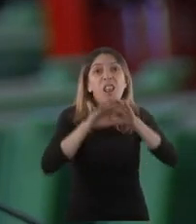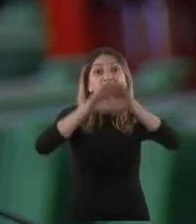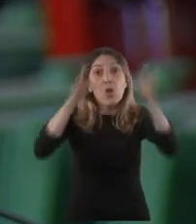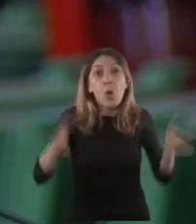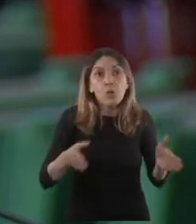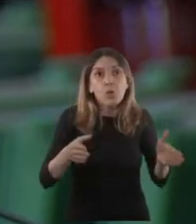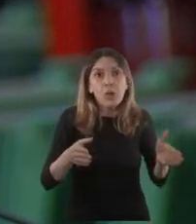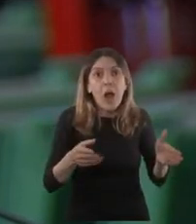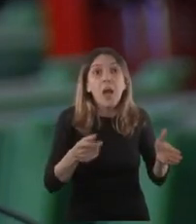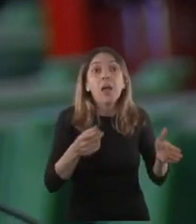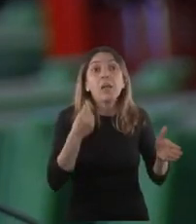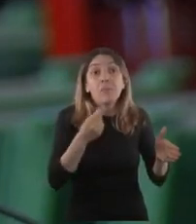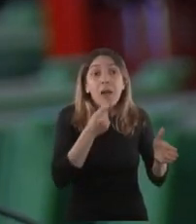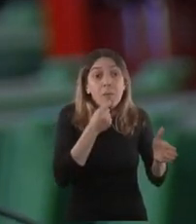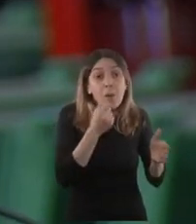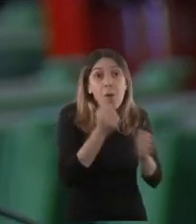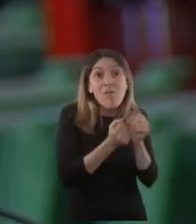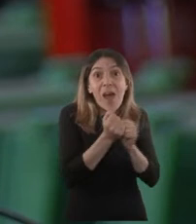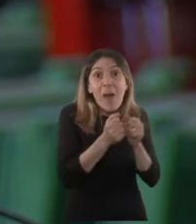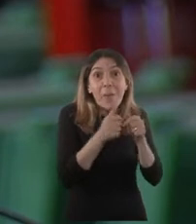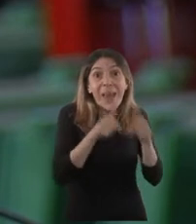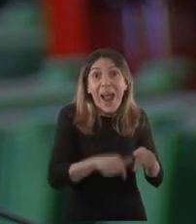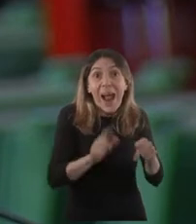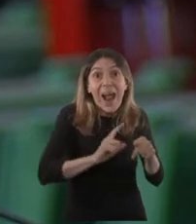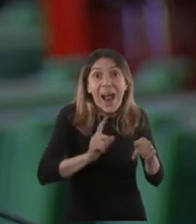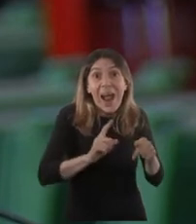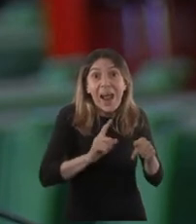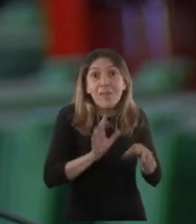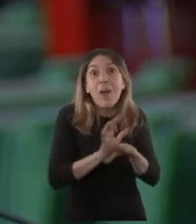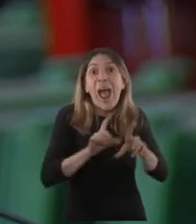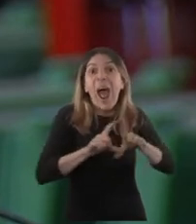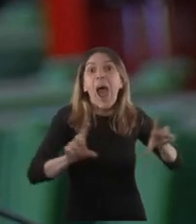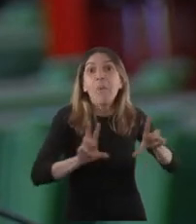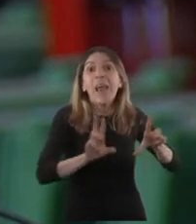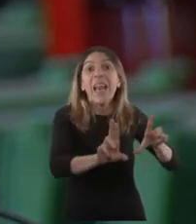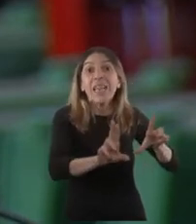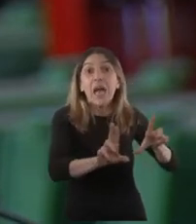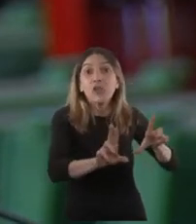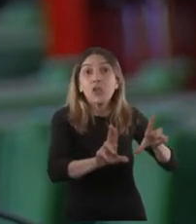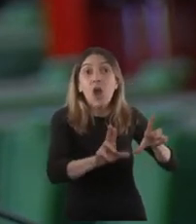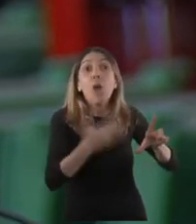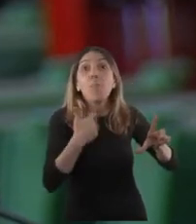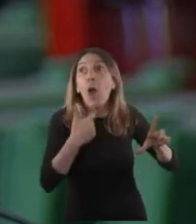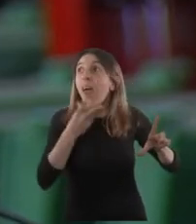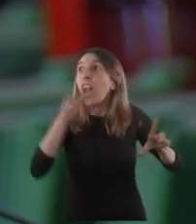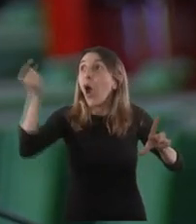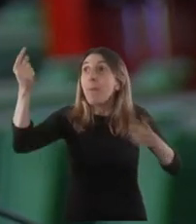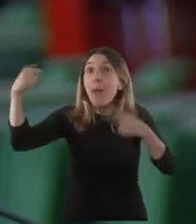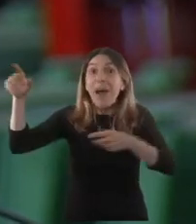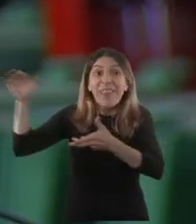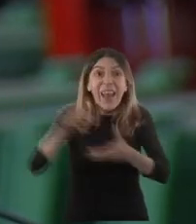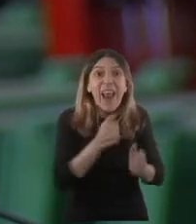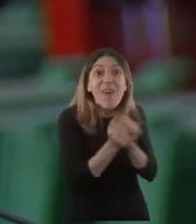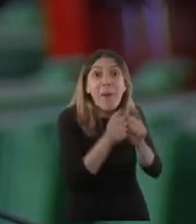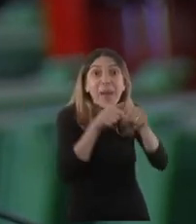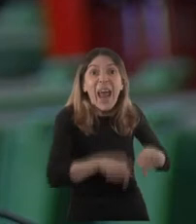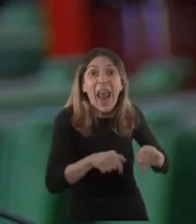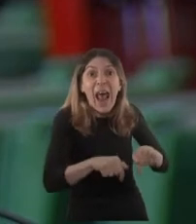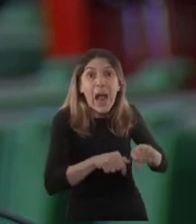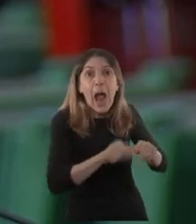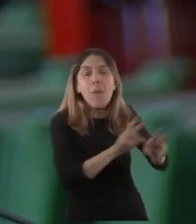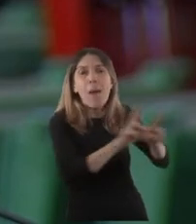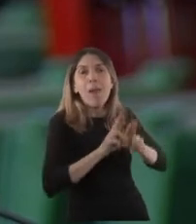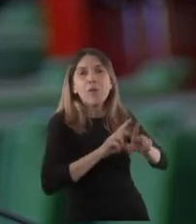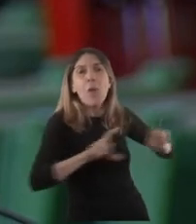se fabrica acá la habilitación para tener los insumos y poder fabricar, eso